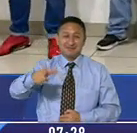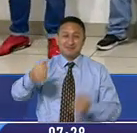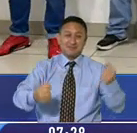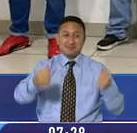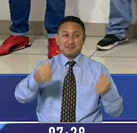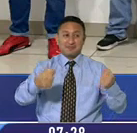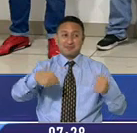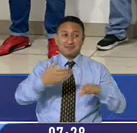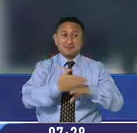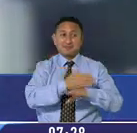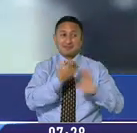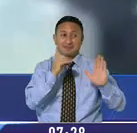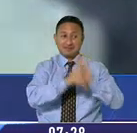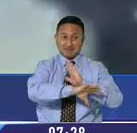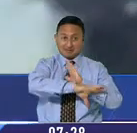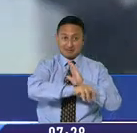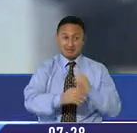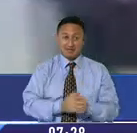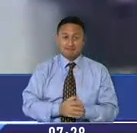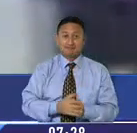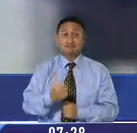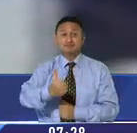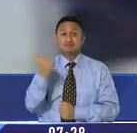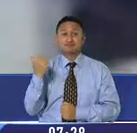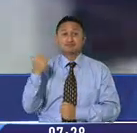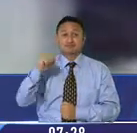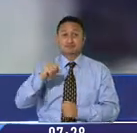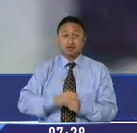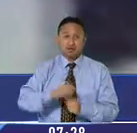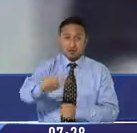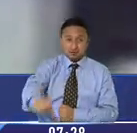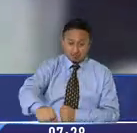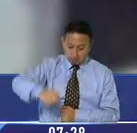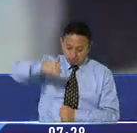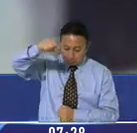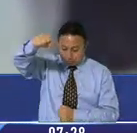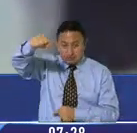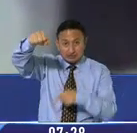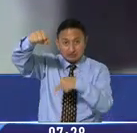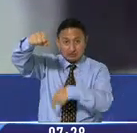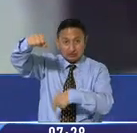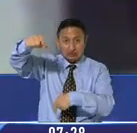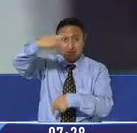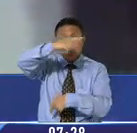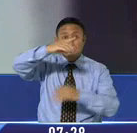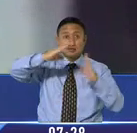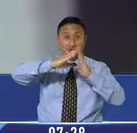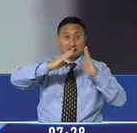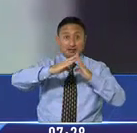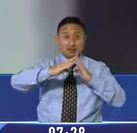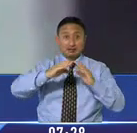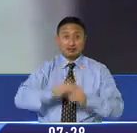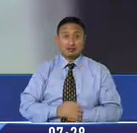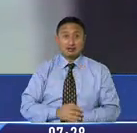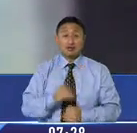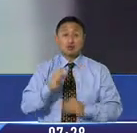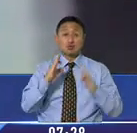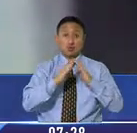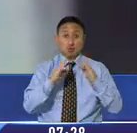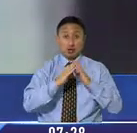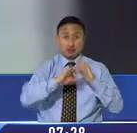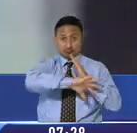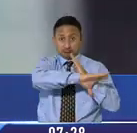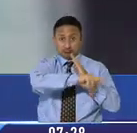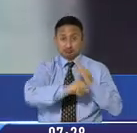estaba reportado como robado. En la cajuela encontraron algunos artículos que se habrían sacado de una vivienda ubicada en el sector de Tumbaco.